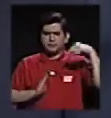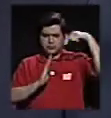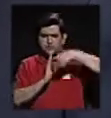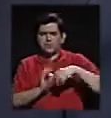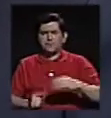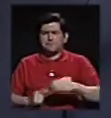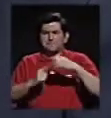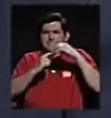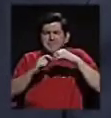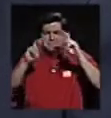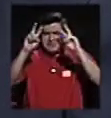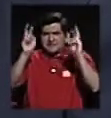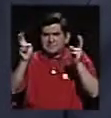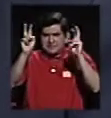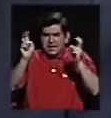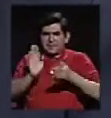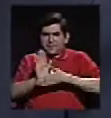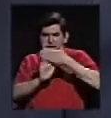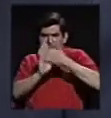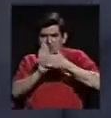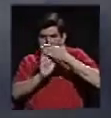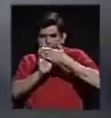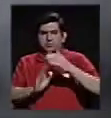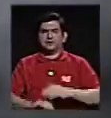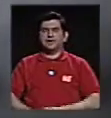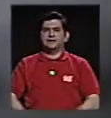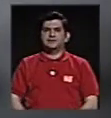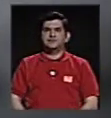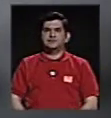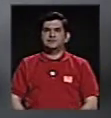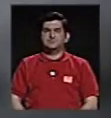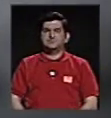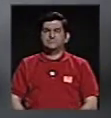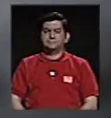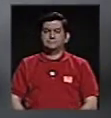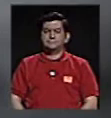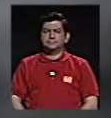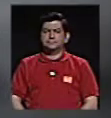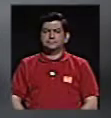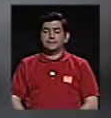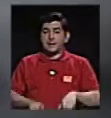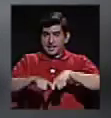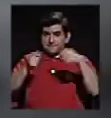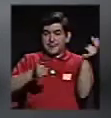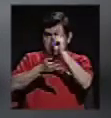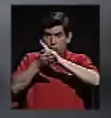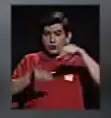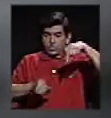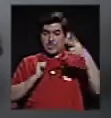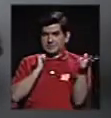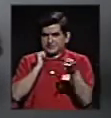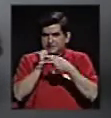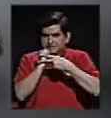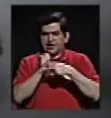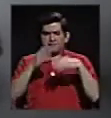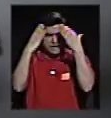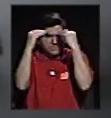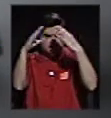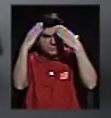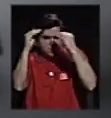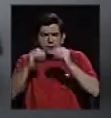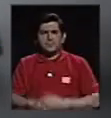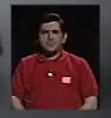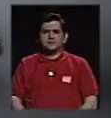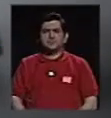nuestro principal tema de portada. En esta ocasión, en el semanario Universidad, le informamos acerca